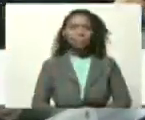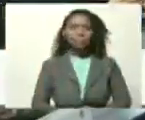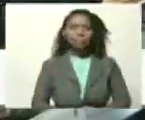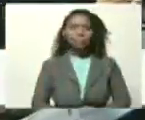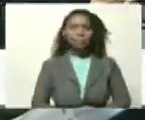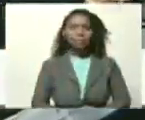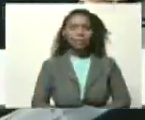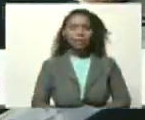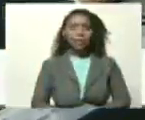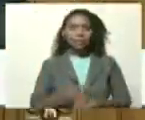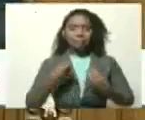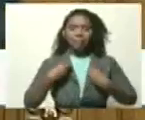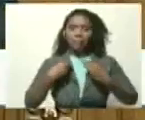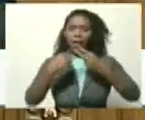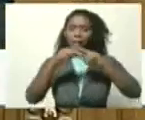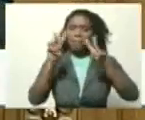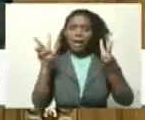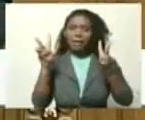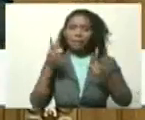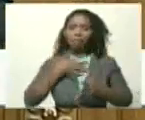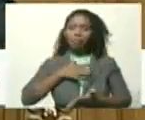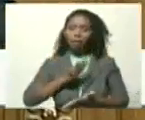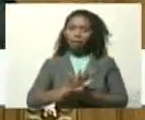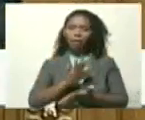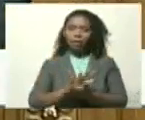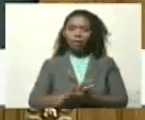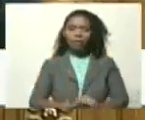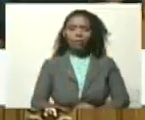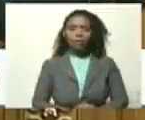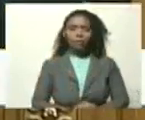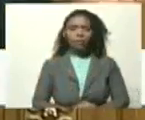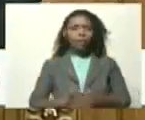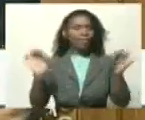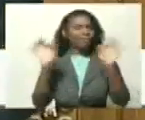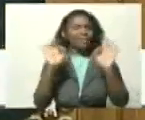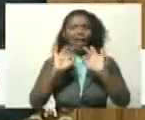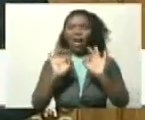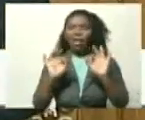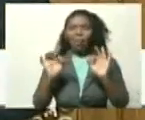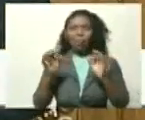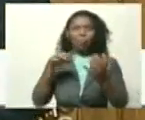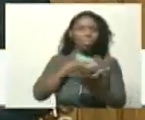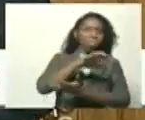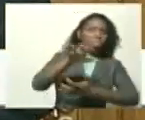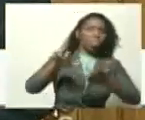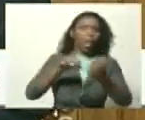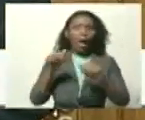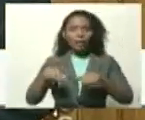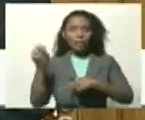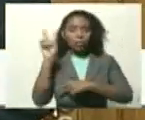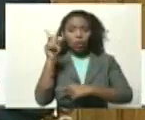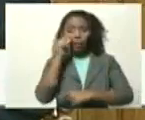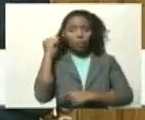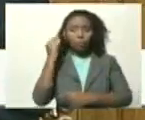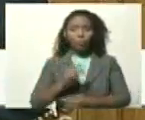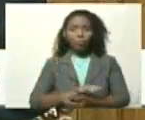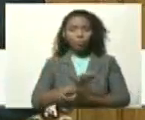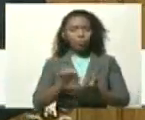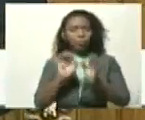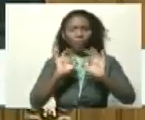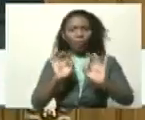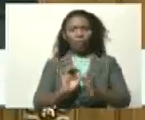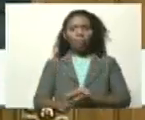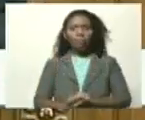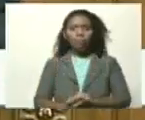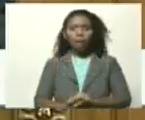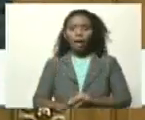De vivir en paz, de vivir en tranquilidad, que nada nos perturbe como venezolanos y como venezolanas.